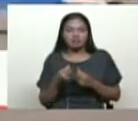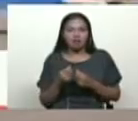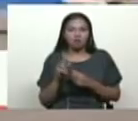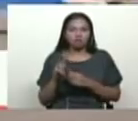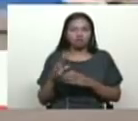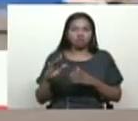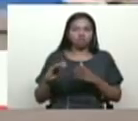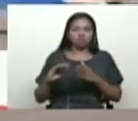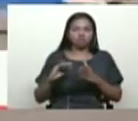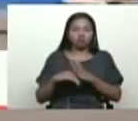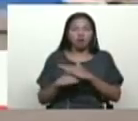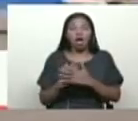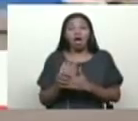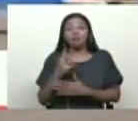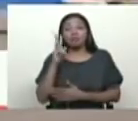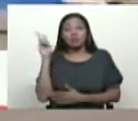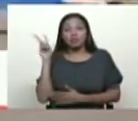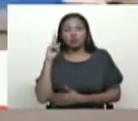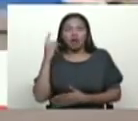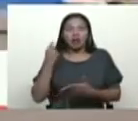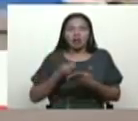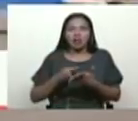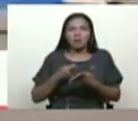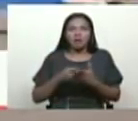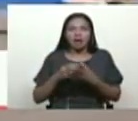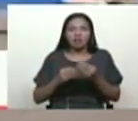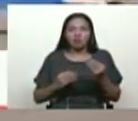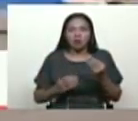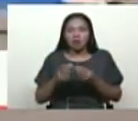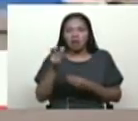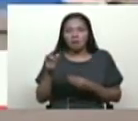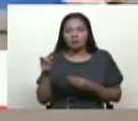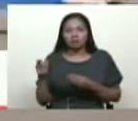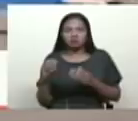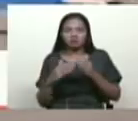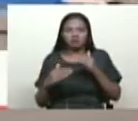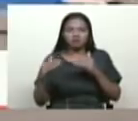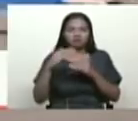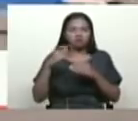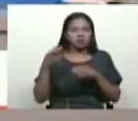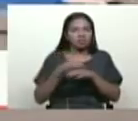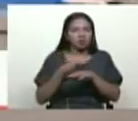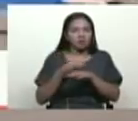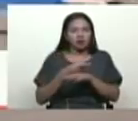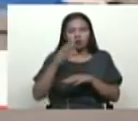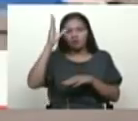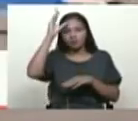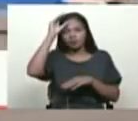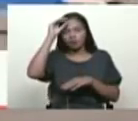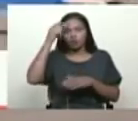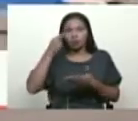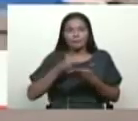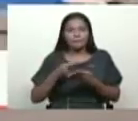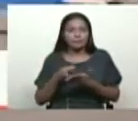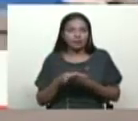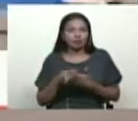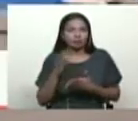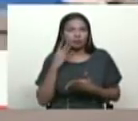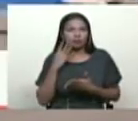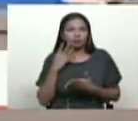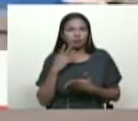de la corrupción venezolana que le paga a los funcionarios del más alto nivel del gobierno de Donald Trump por